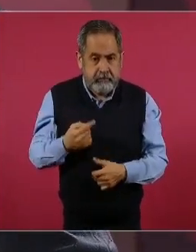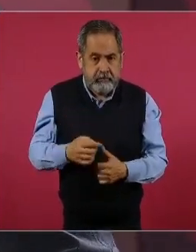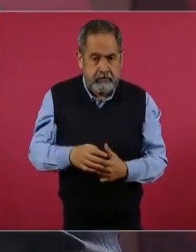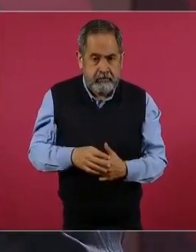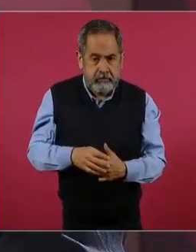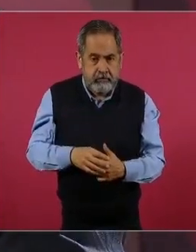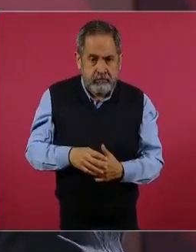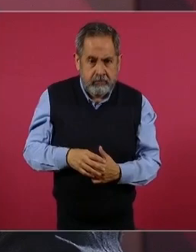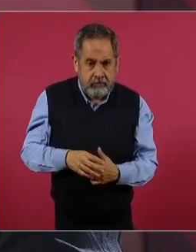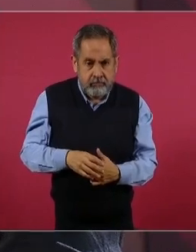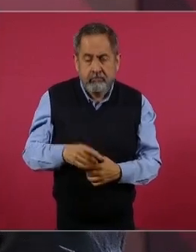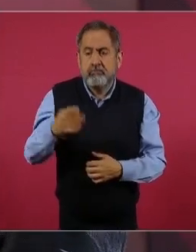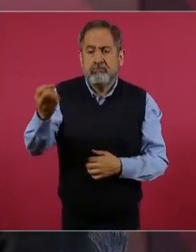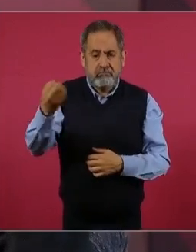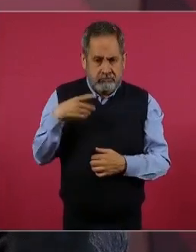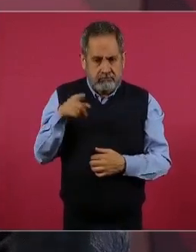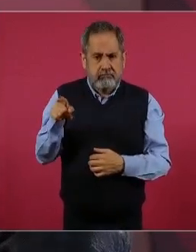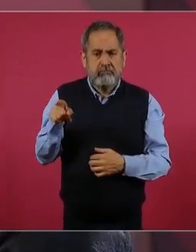me mandó